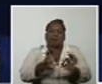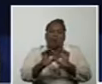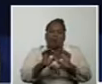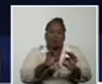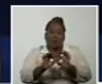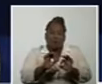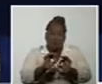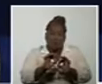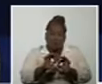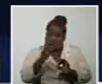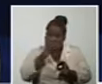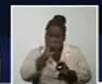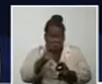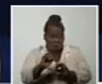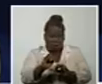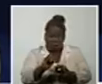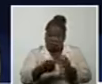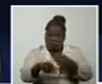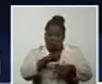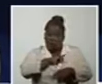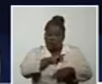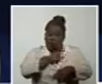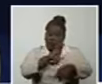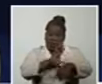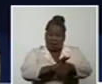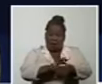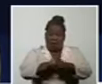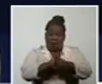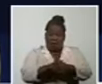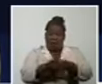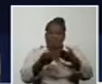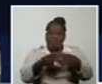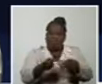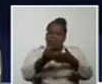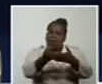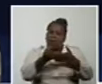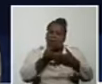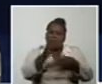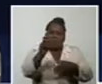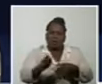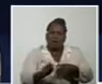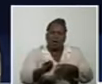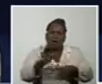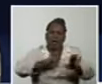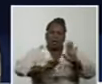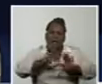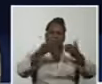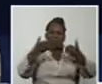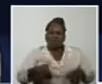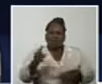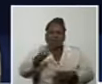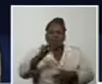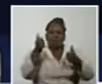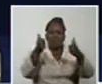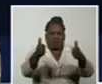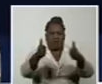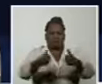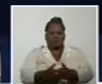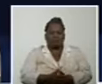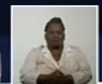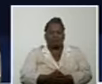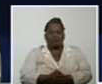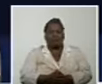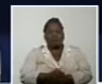pero sí que su nivel inmunitario esté muy bien, muy estable, muy bien en ese momento. Creo que sí, que